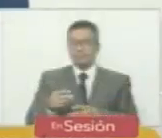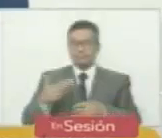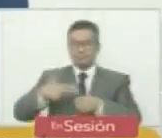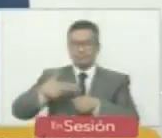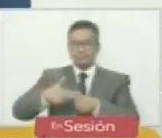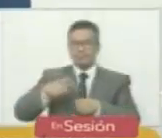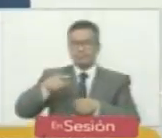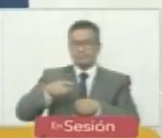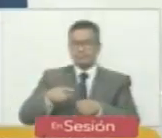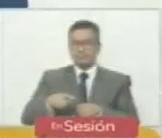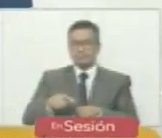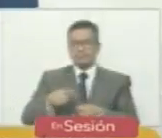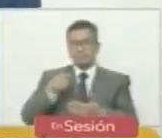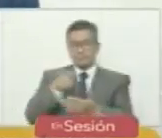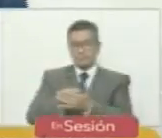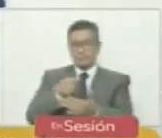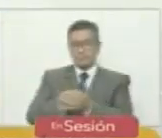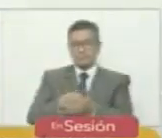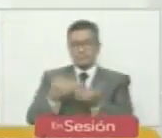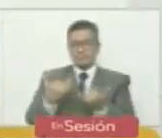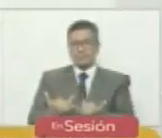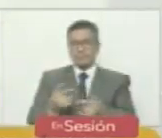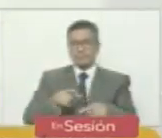que estaba debidamente pagado,